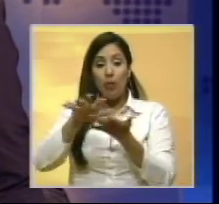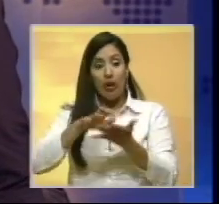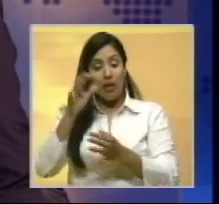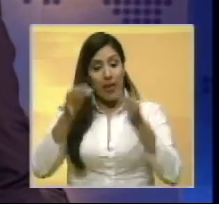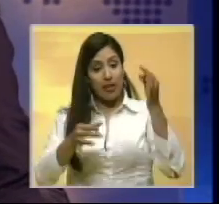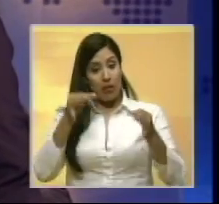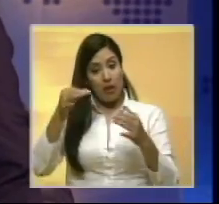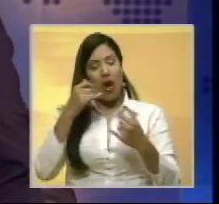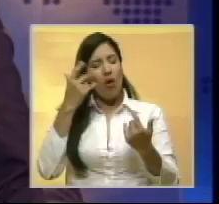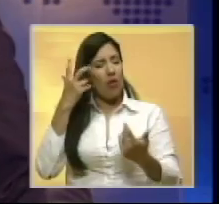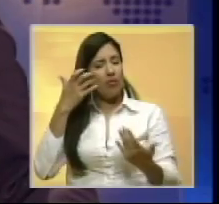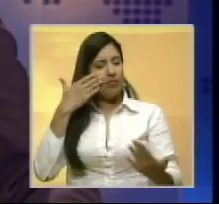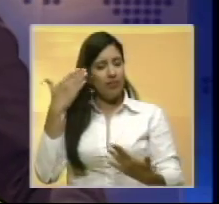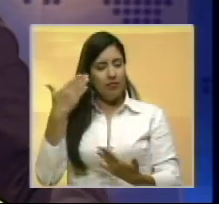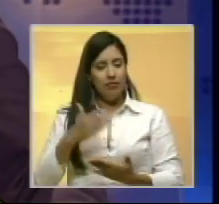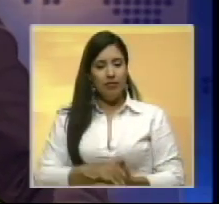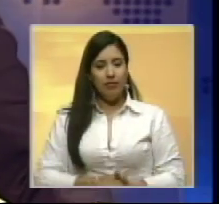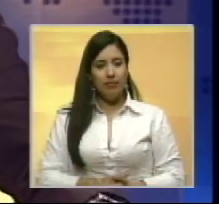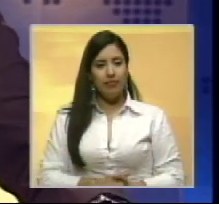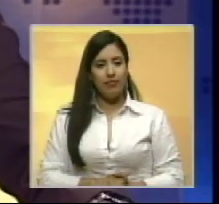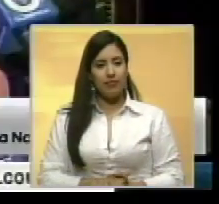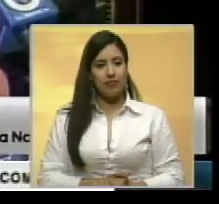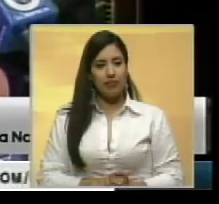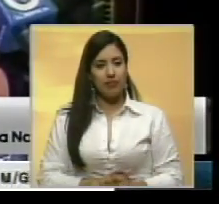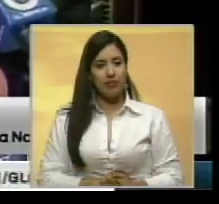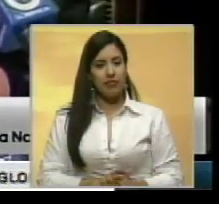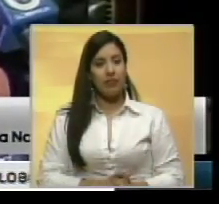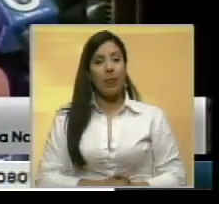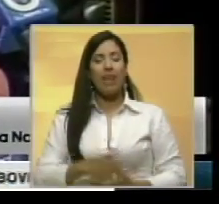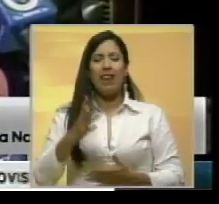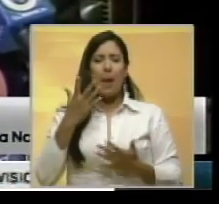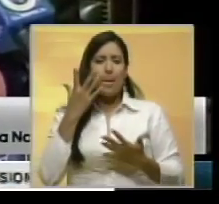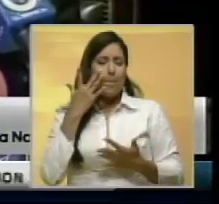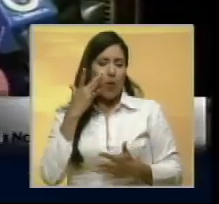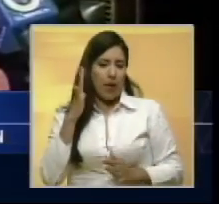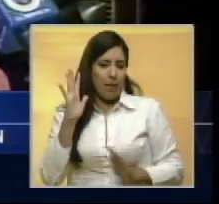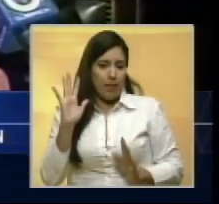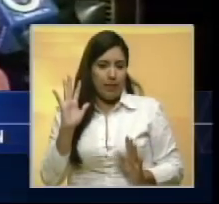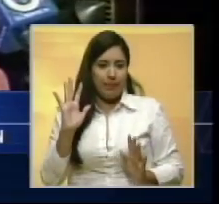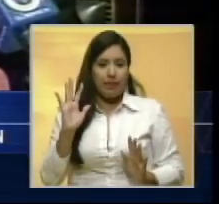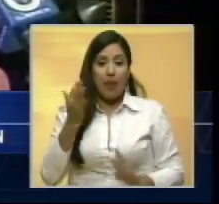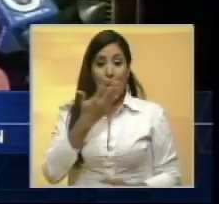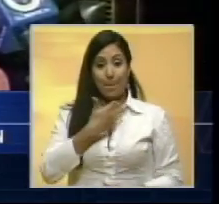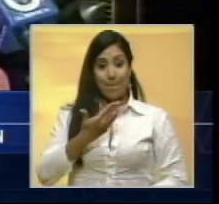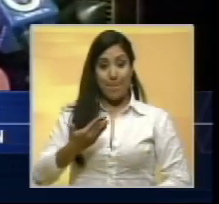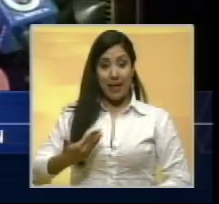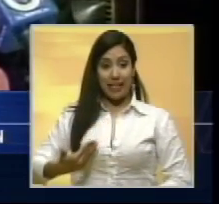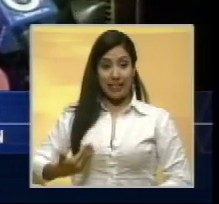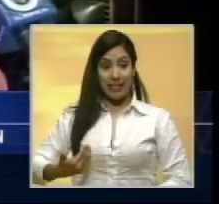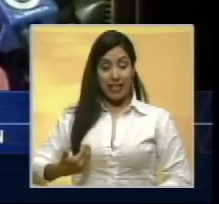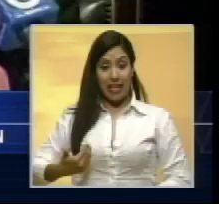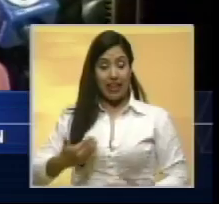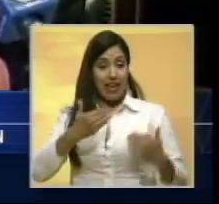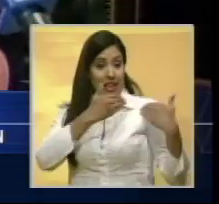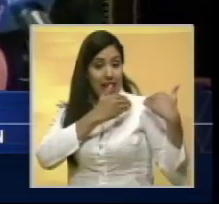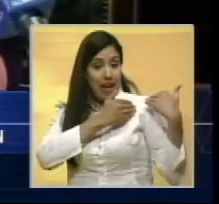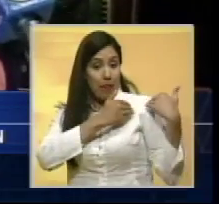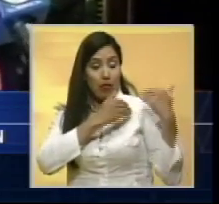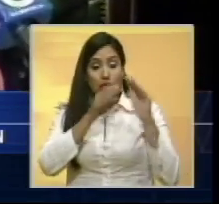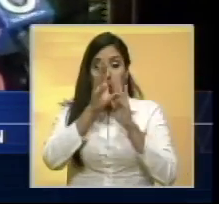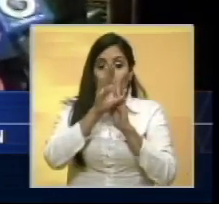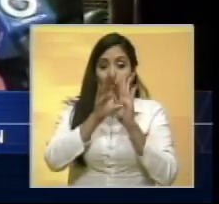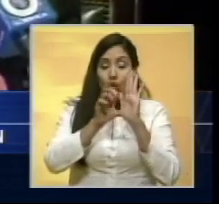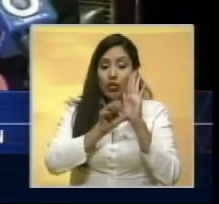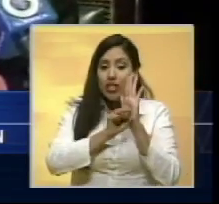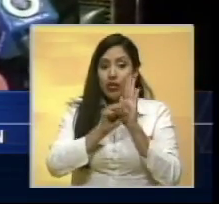de Justicia. Vamos a escuchar parte de sus declaraciones. Es como que si un presidente con sus competencias